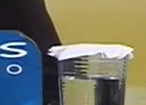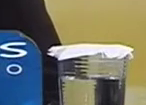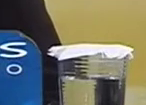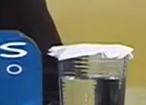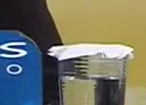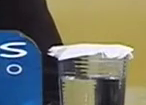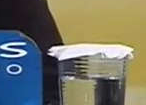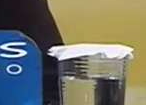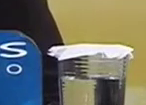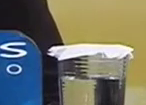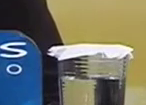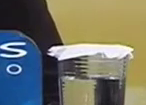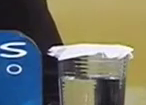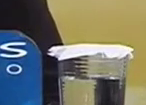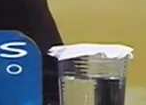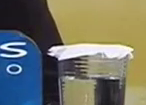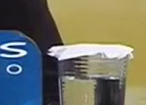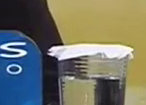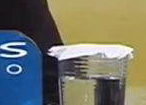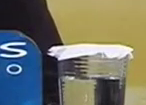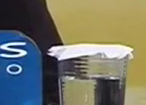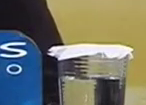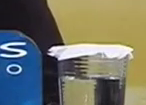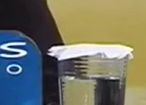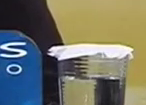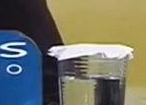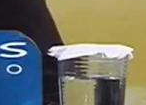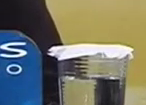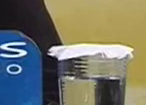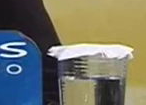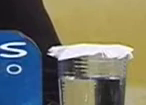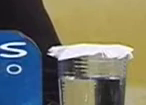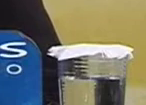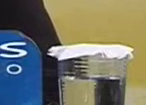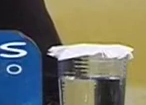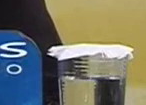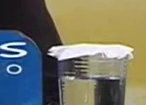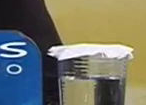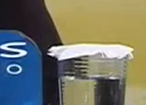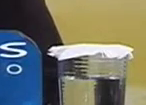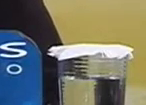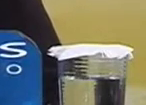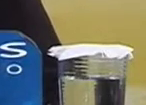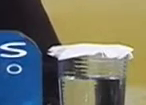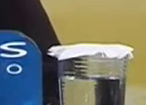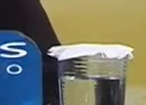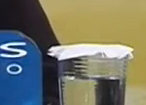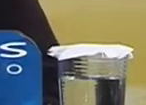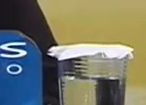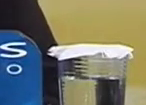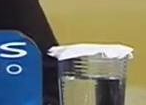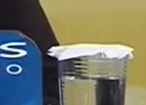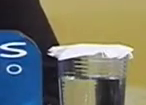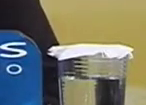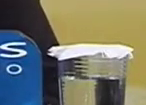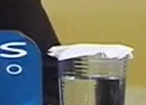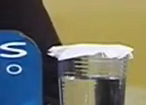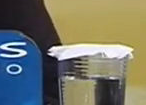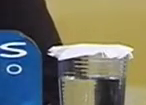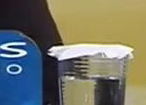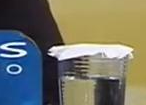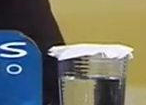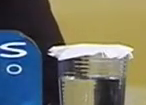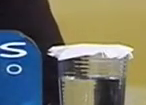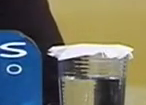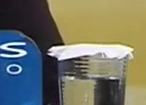su Biblia todos debemos leer la escritura versículo a versículo capítulo a capítulo estamos